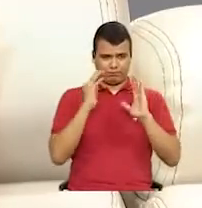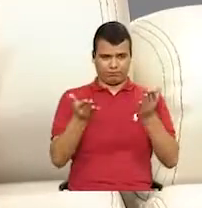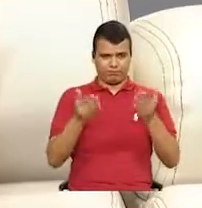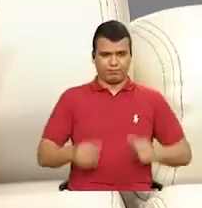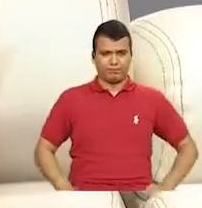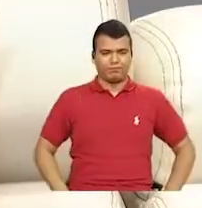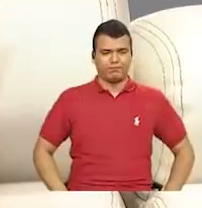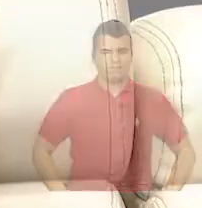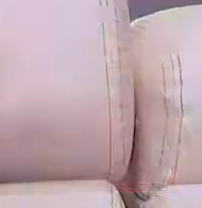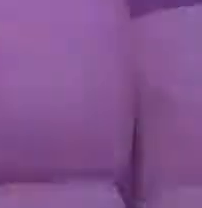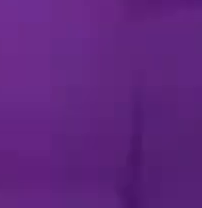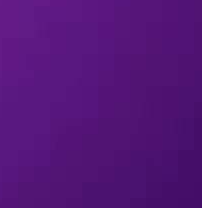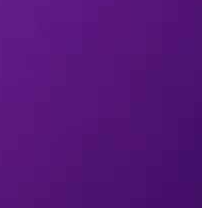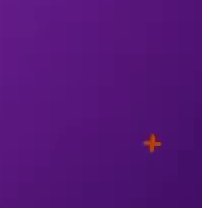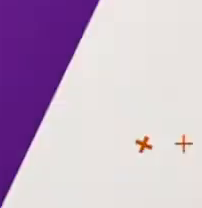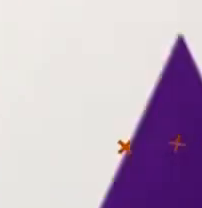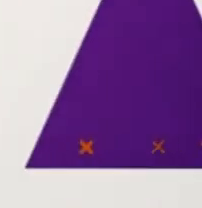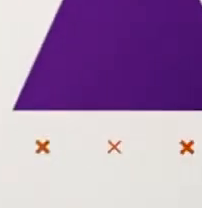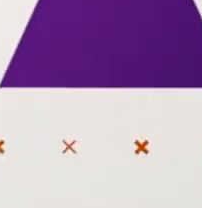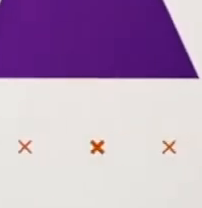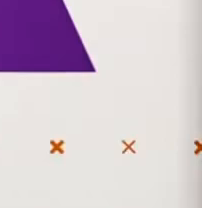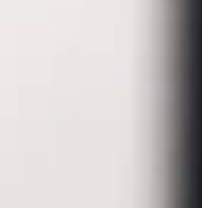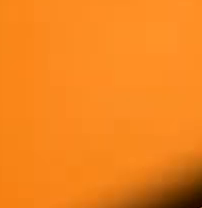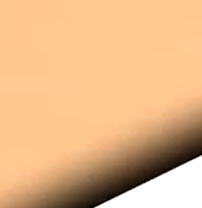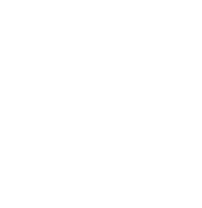estén atentos.